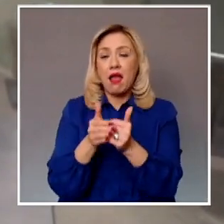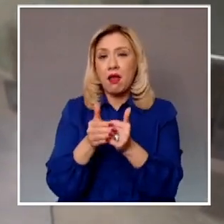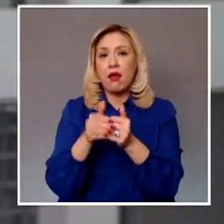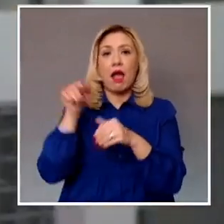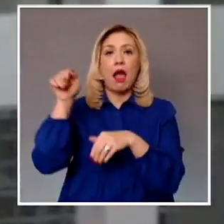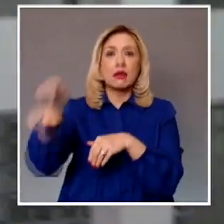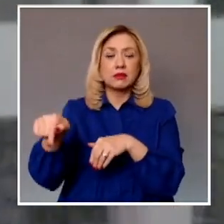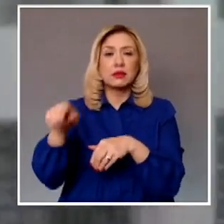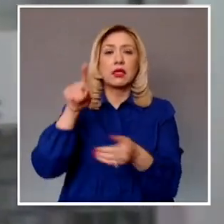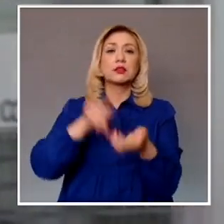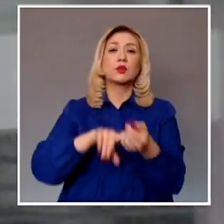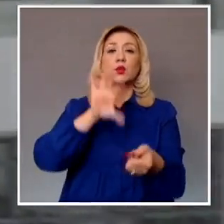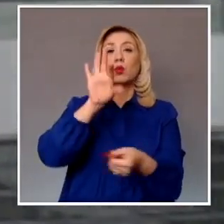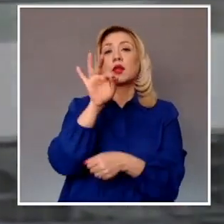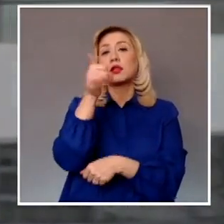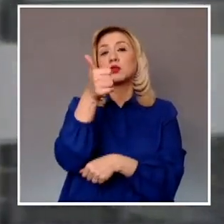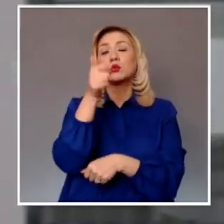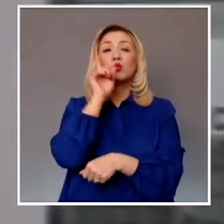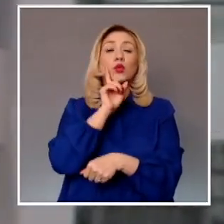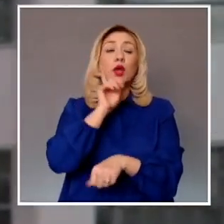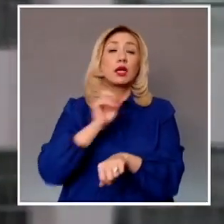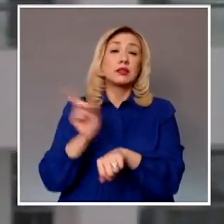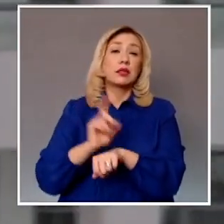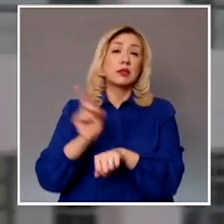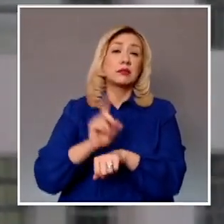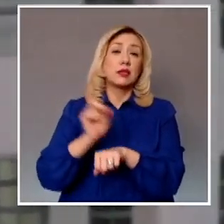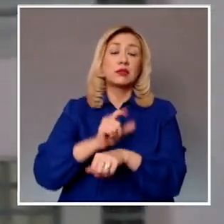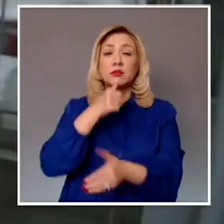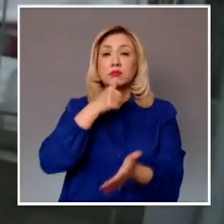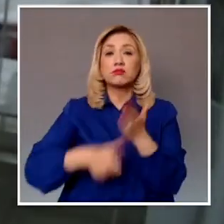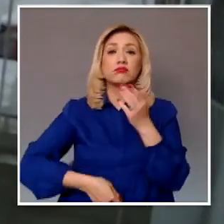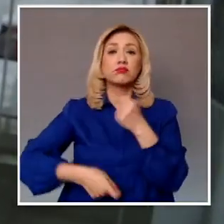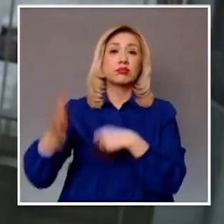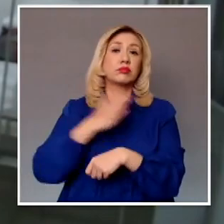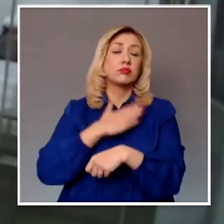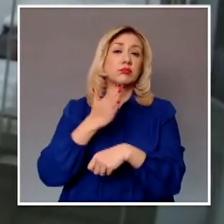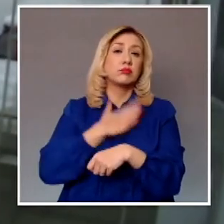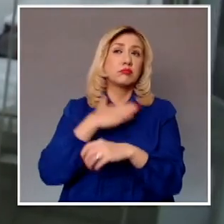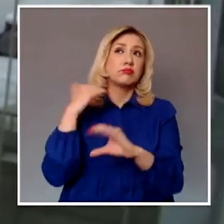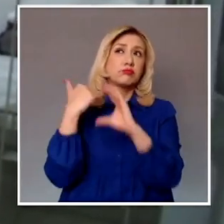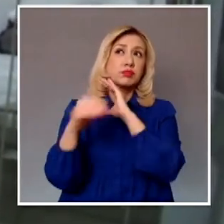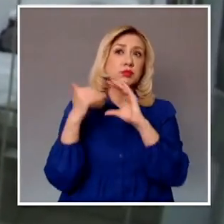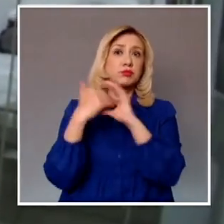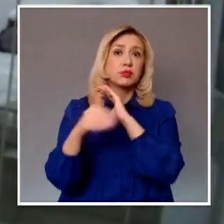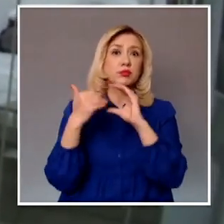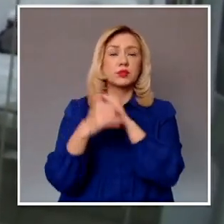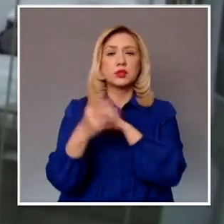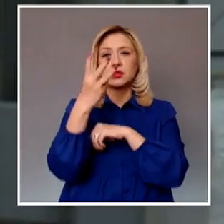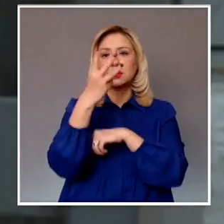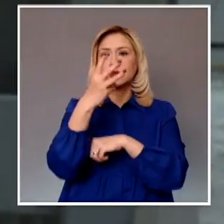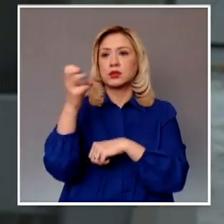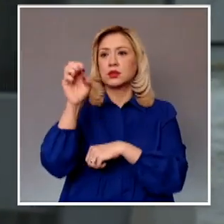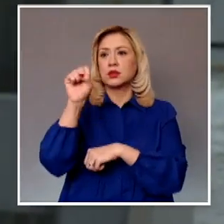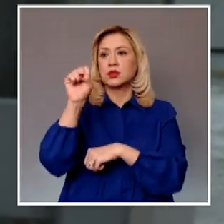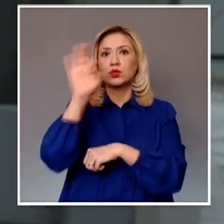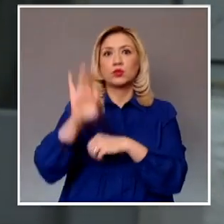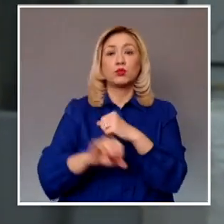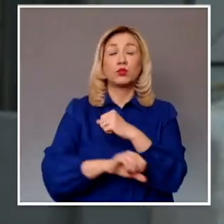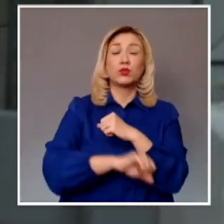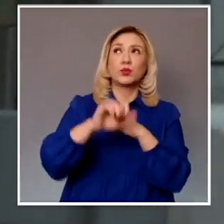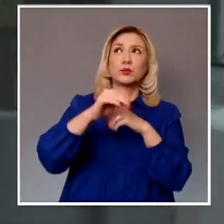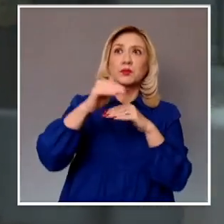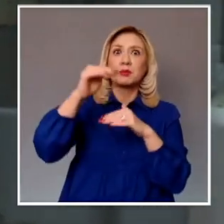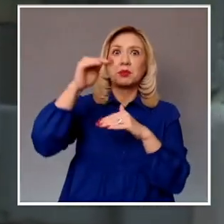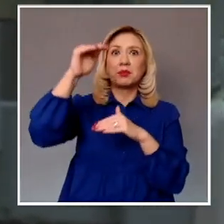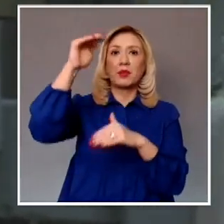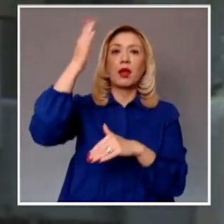son notificadas diariamente sobre su estado procesal, cifra que creció 360% con relación con las 10